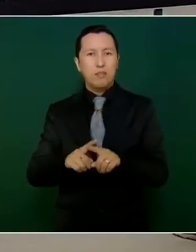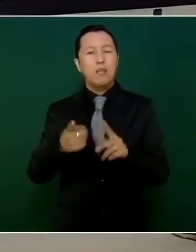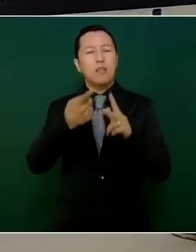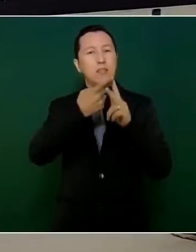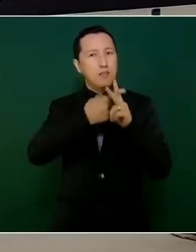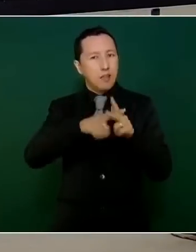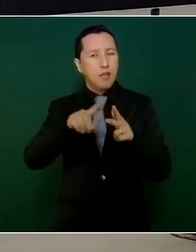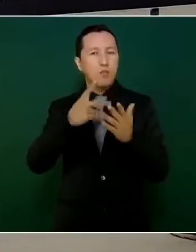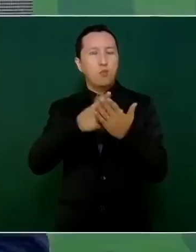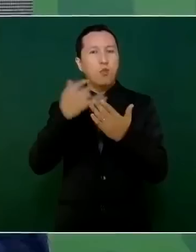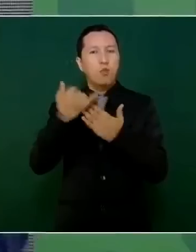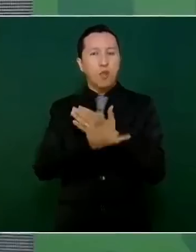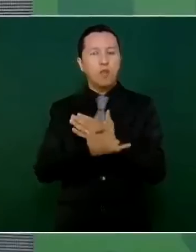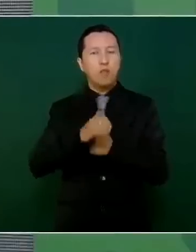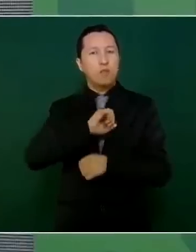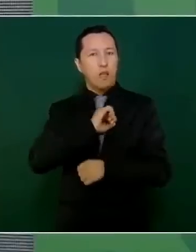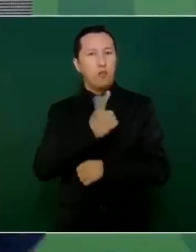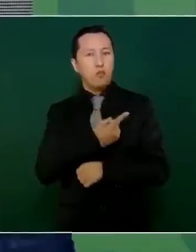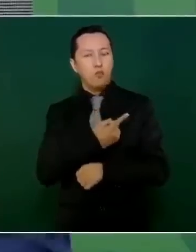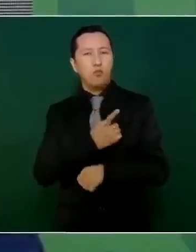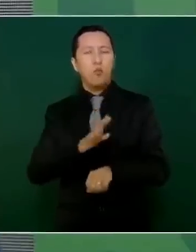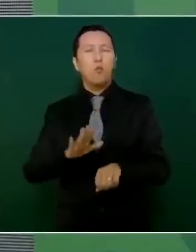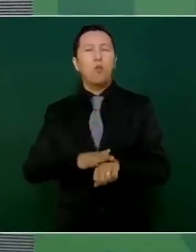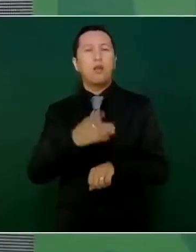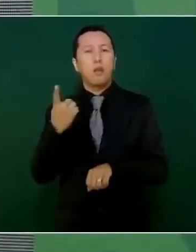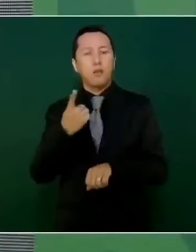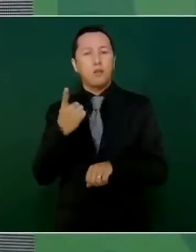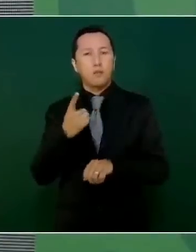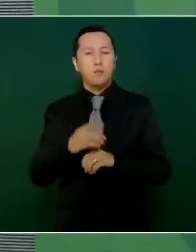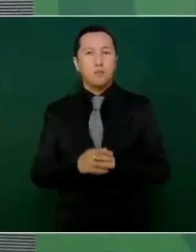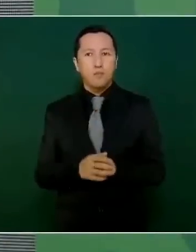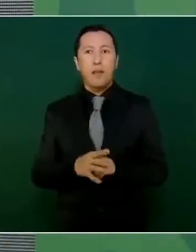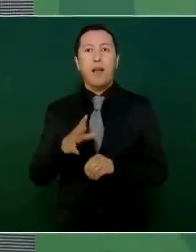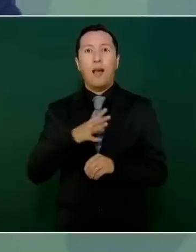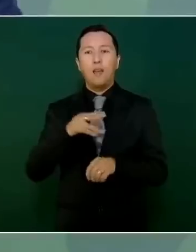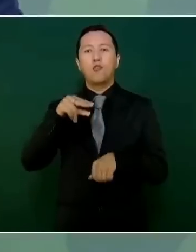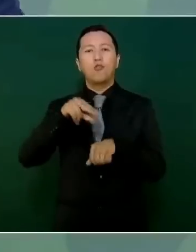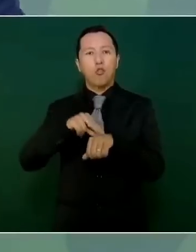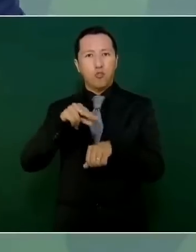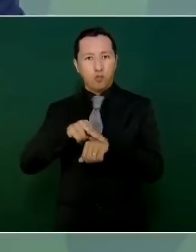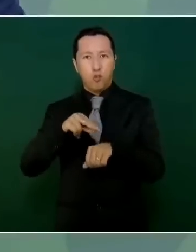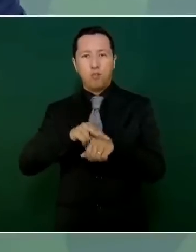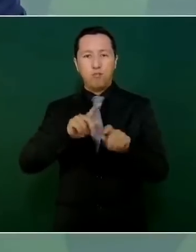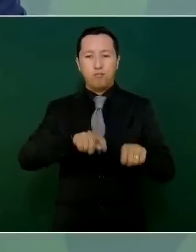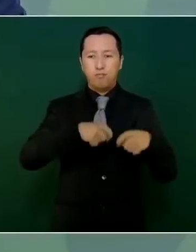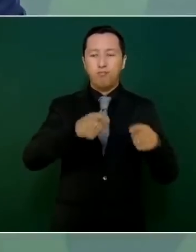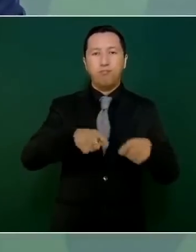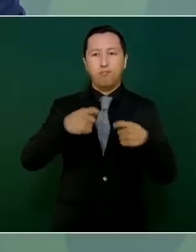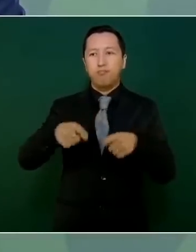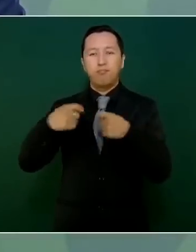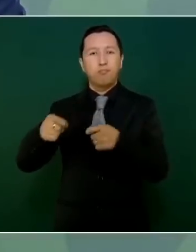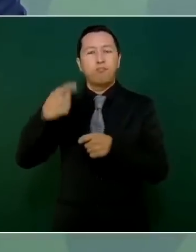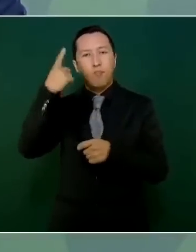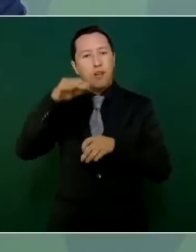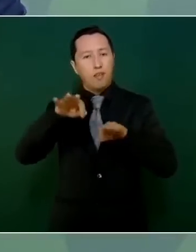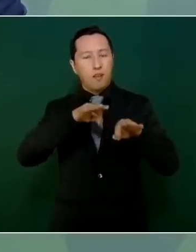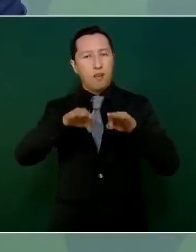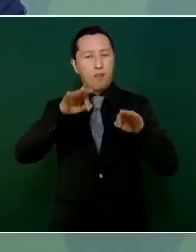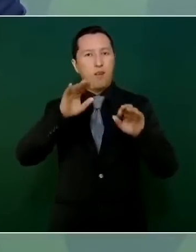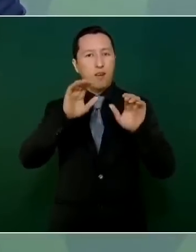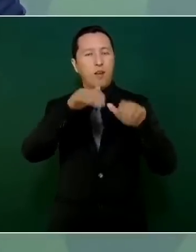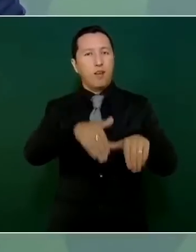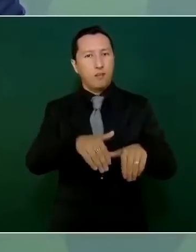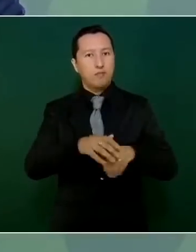se van consiguiendo los médicos. Quiero desde Quintana Roo agradecer al gobierno y al pueblo de Cuba porque